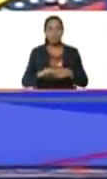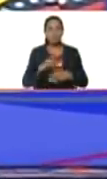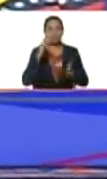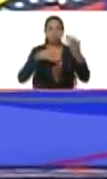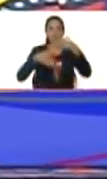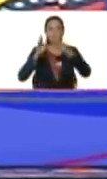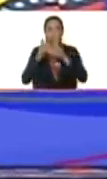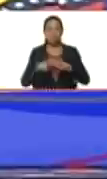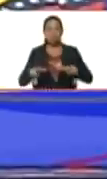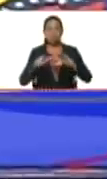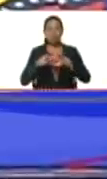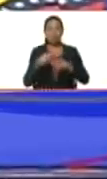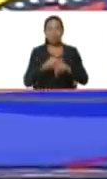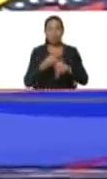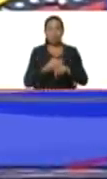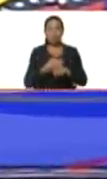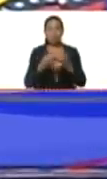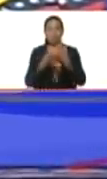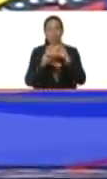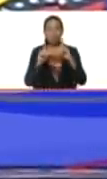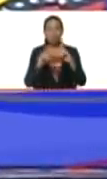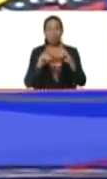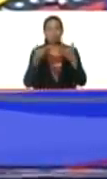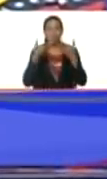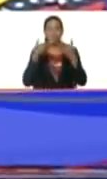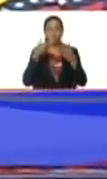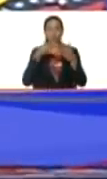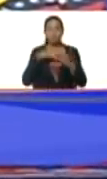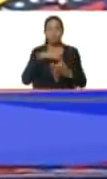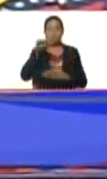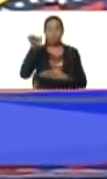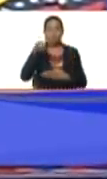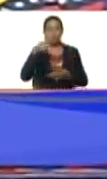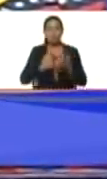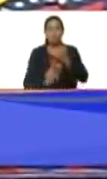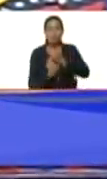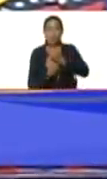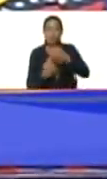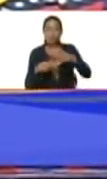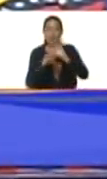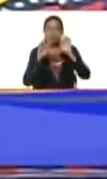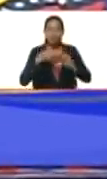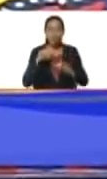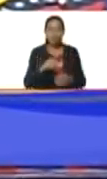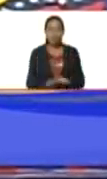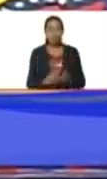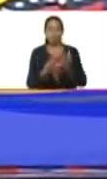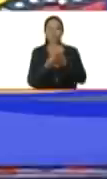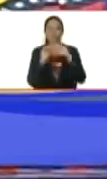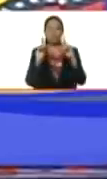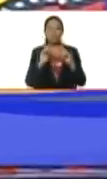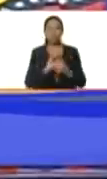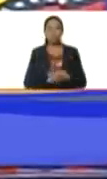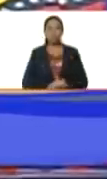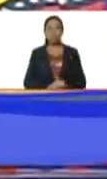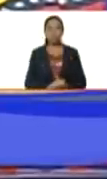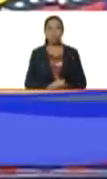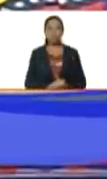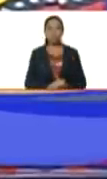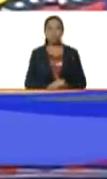modelo para el gobierno democrático y popular de base. Un gobierno democrático